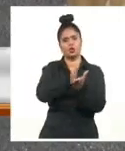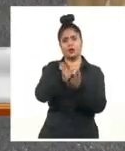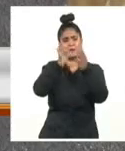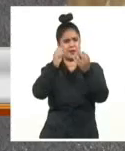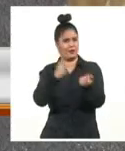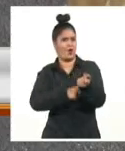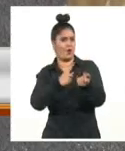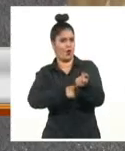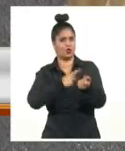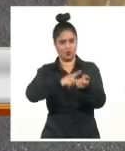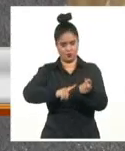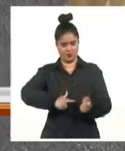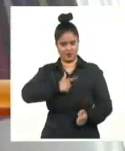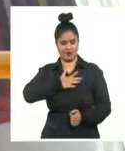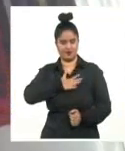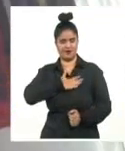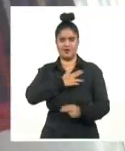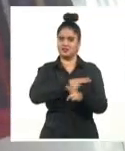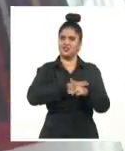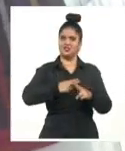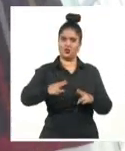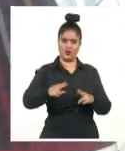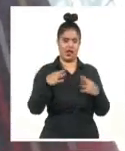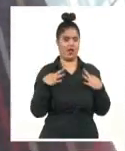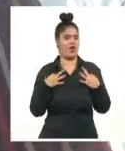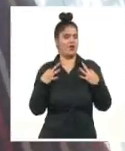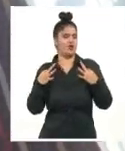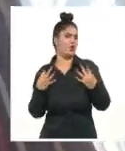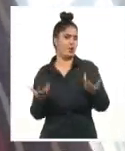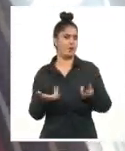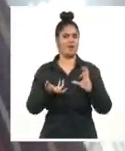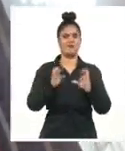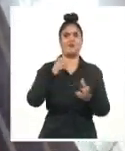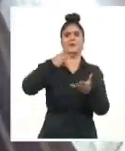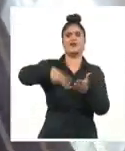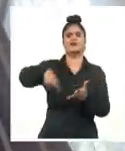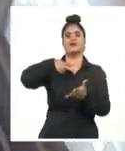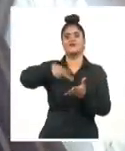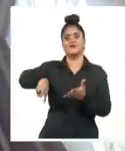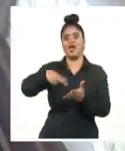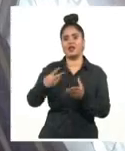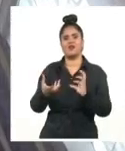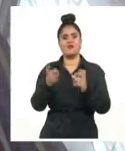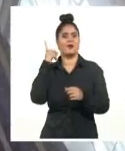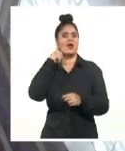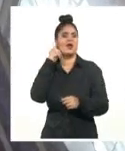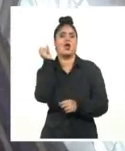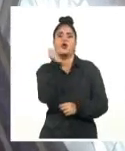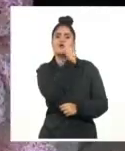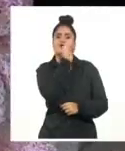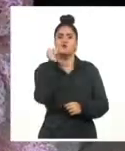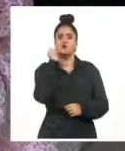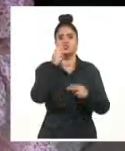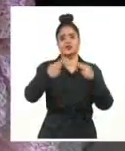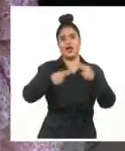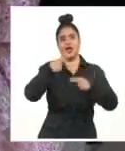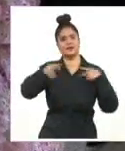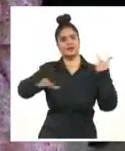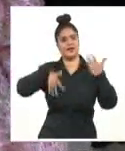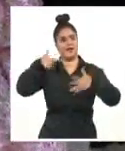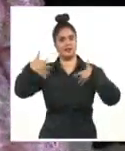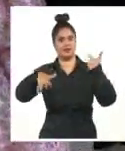qué mejor momento para mantener la canariedad si se desarrollan actividades que